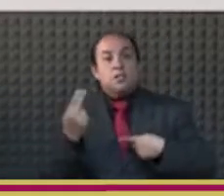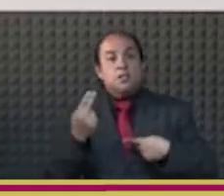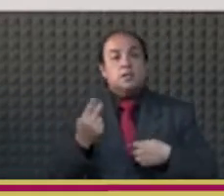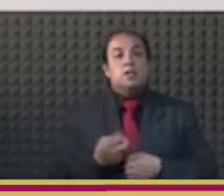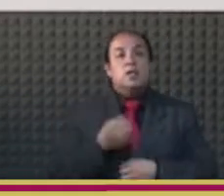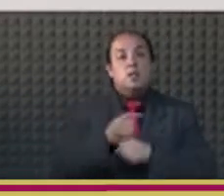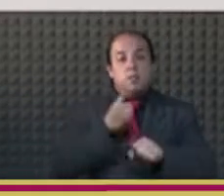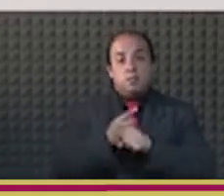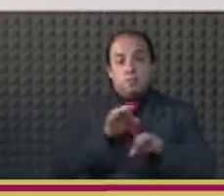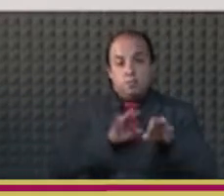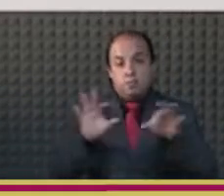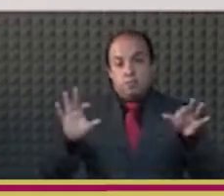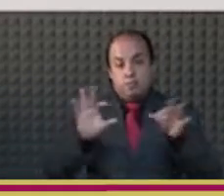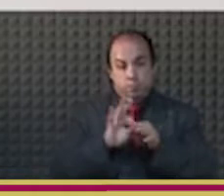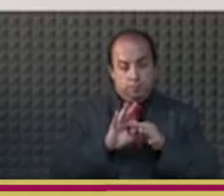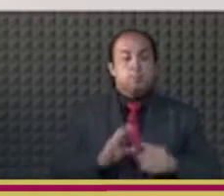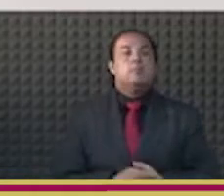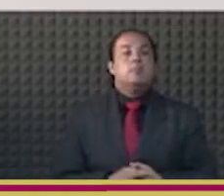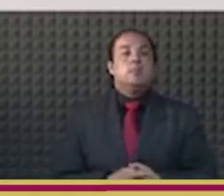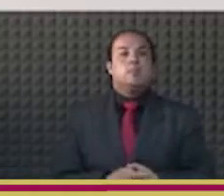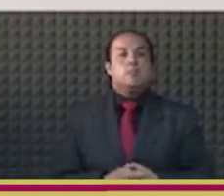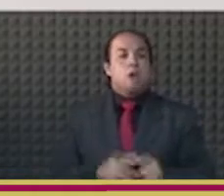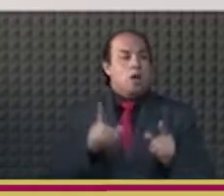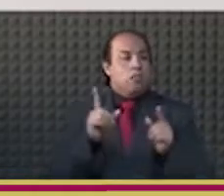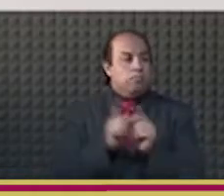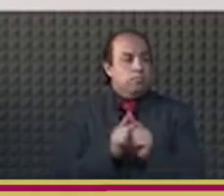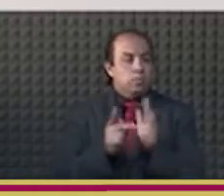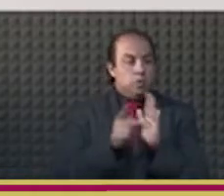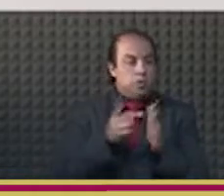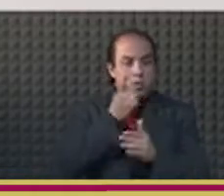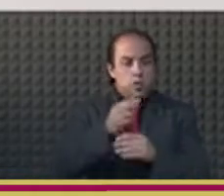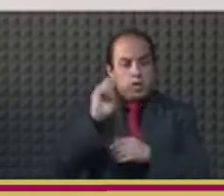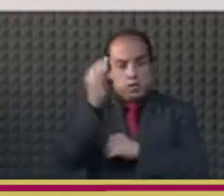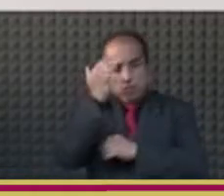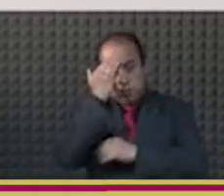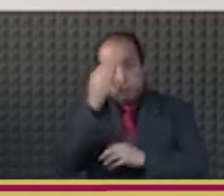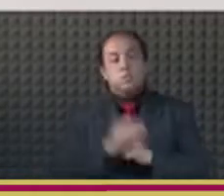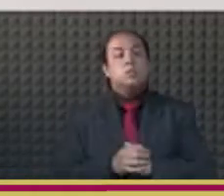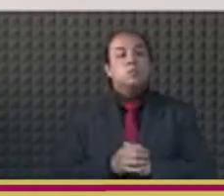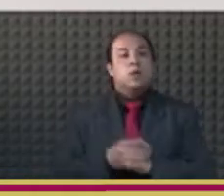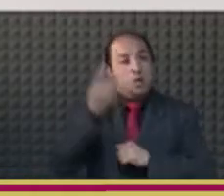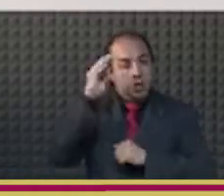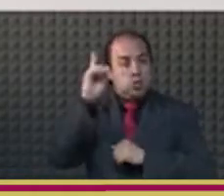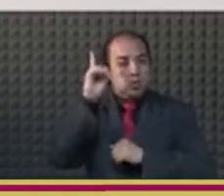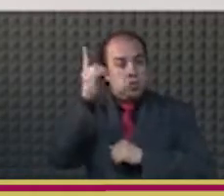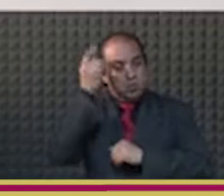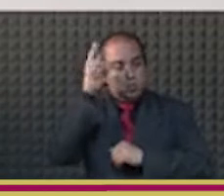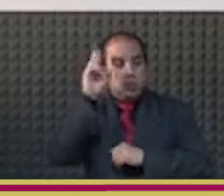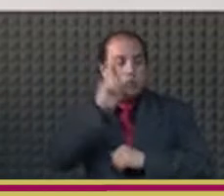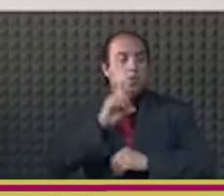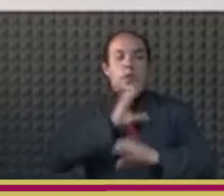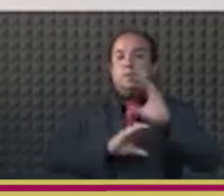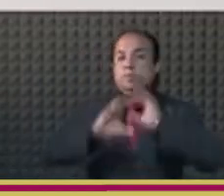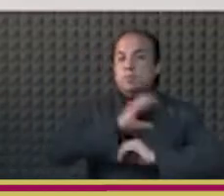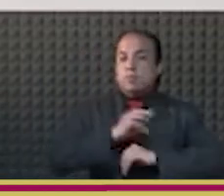estas oportunidades de trabajo. Termino reiterando nuestro reconocimiento a la doctora Claudia Sheinbaum, a